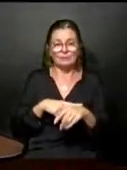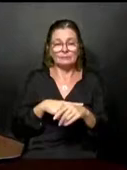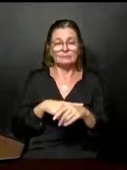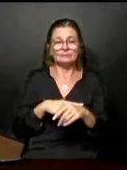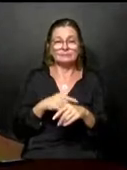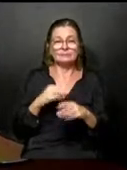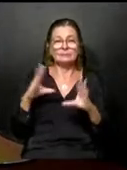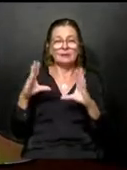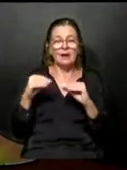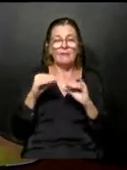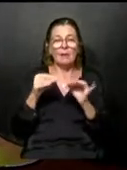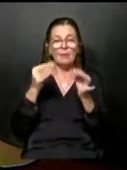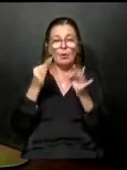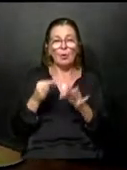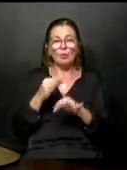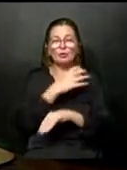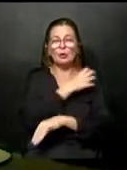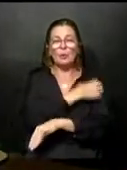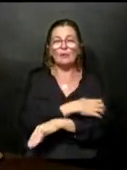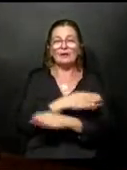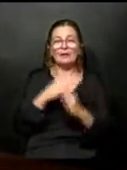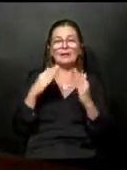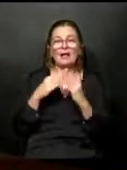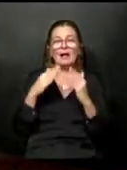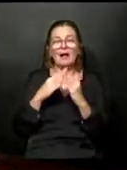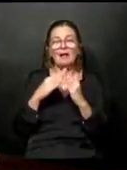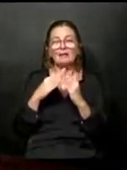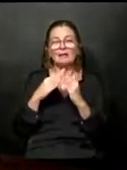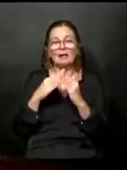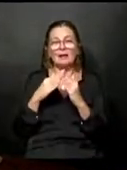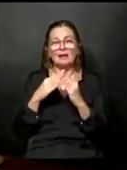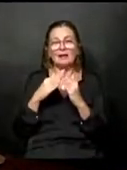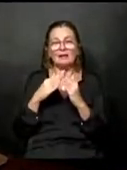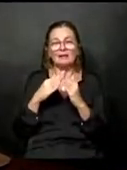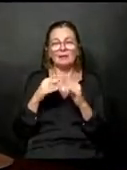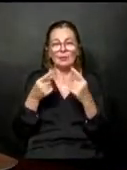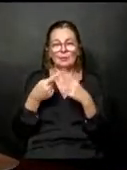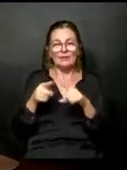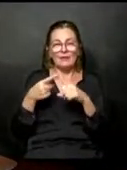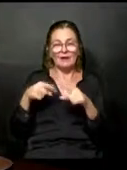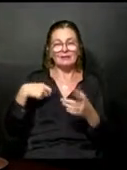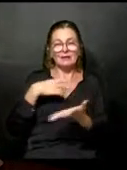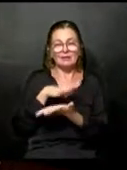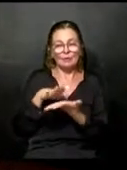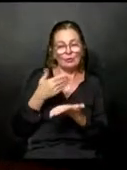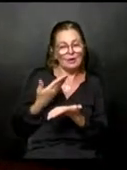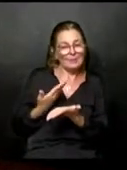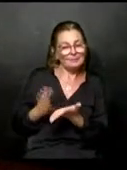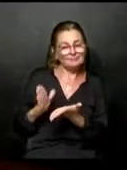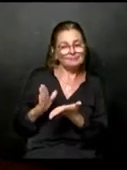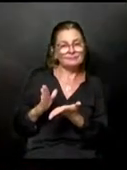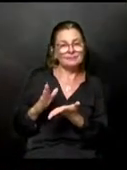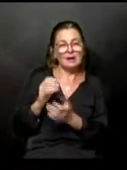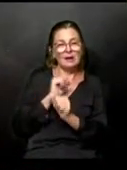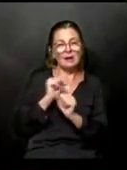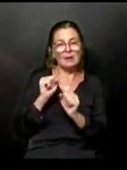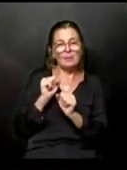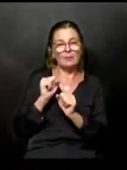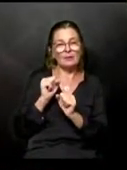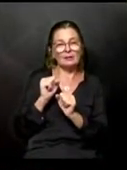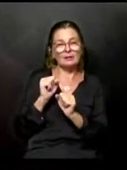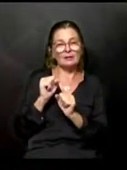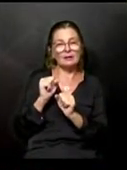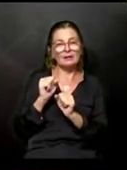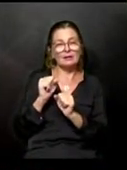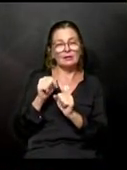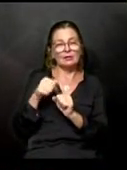si hablamos justamente de pobreza, de vivienda, de lo que son las diferentes situaciones de vulnerabilidad que puede atravesar la